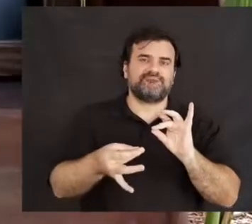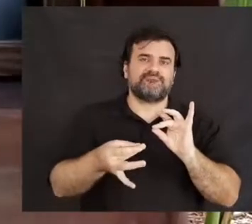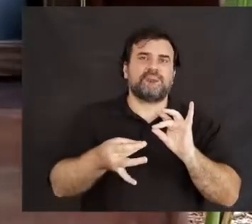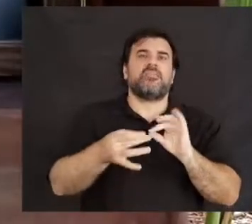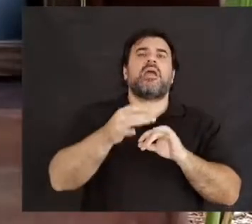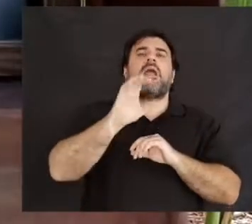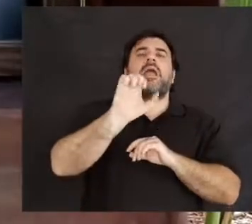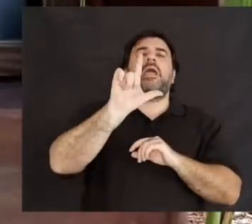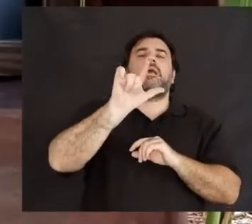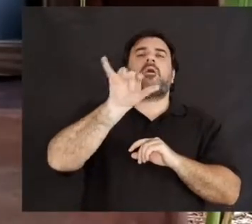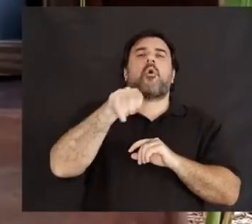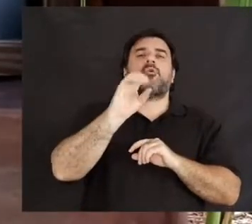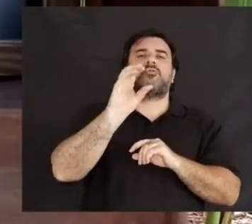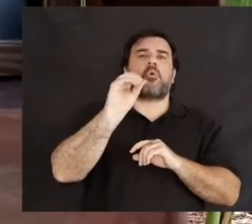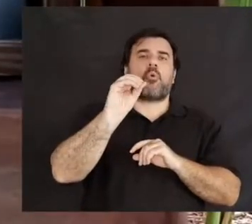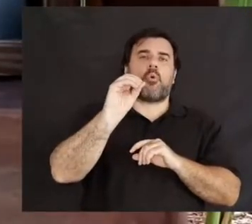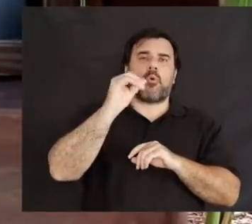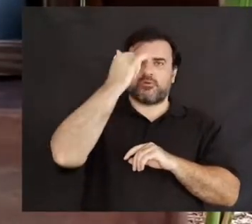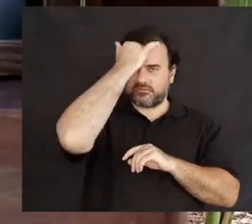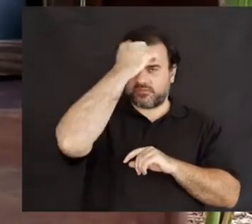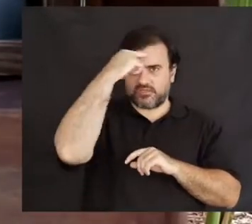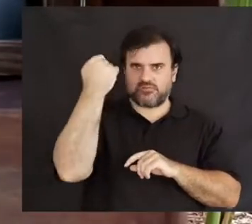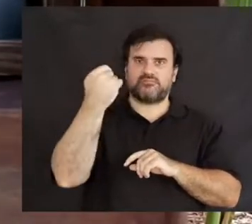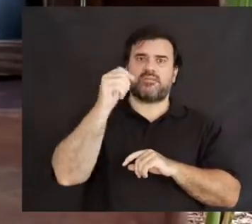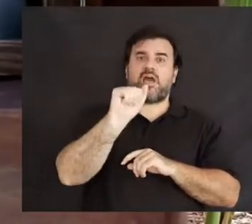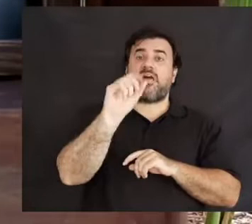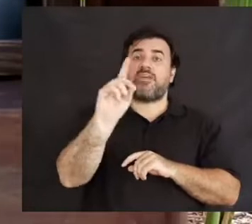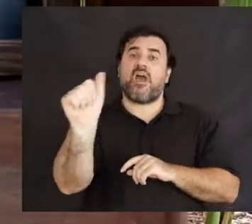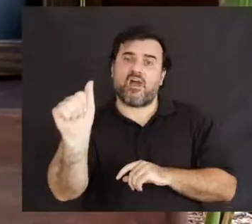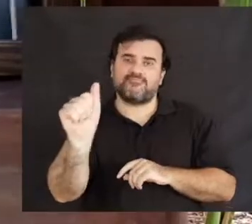El Hosco, de Abelardo Díaz Alfaro.